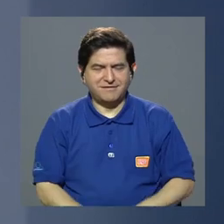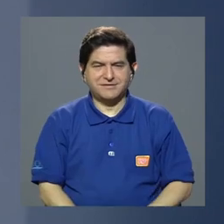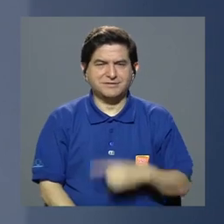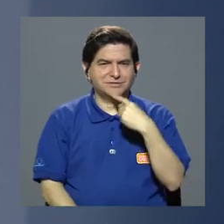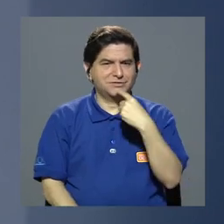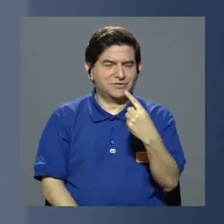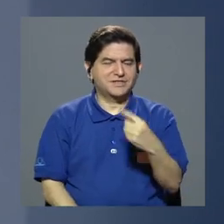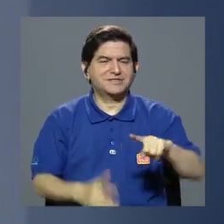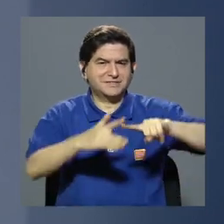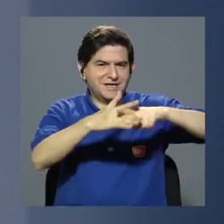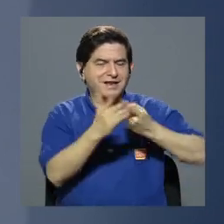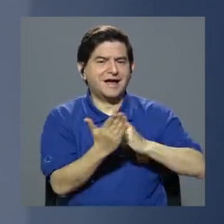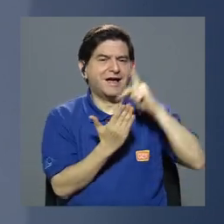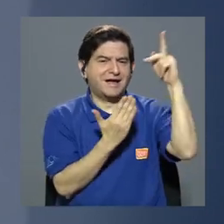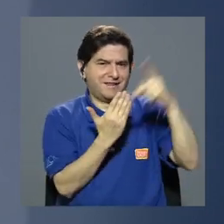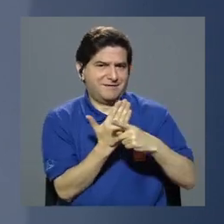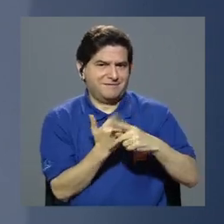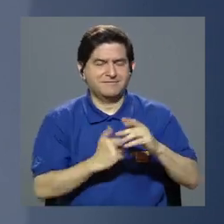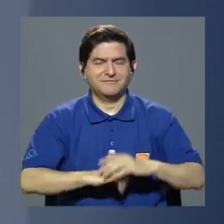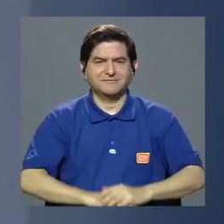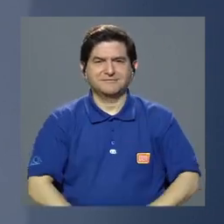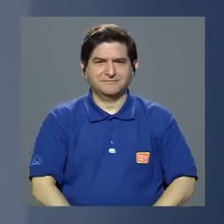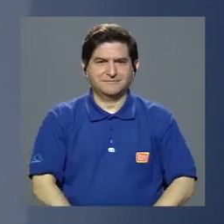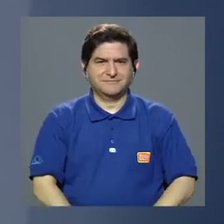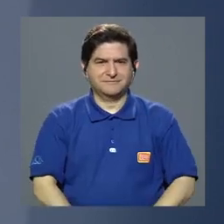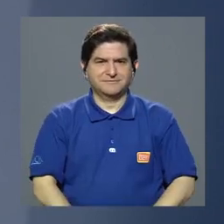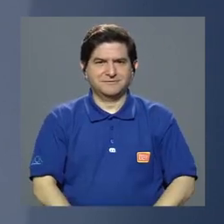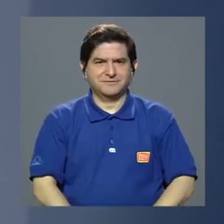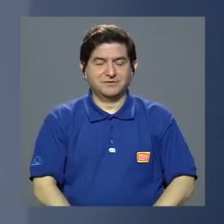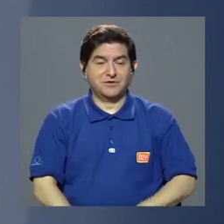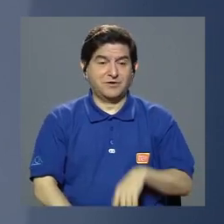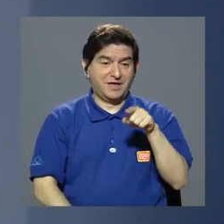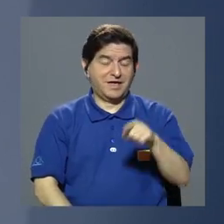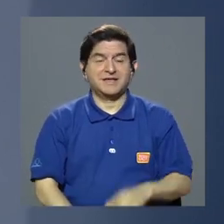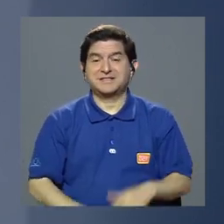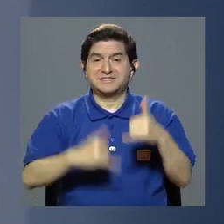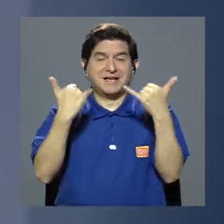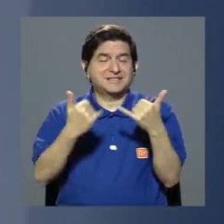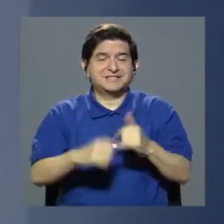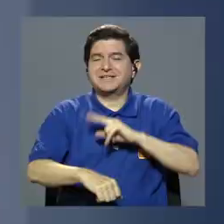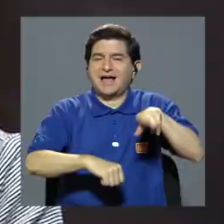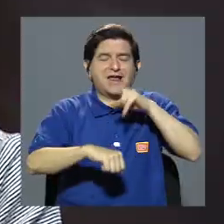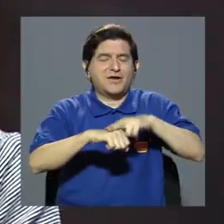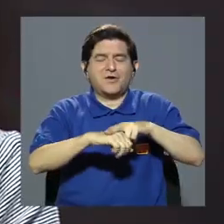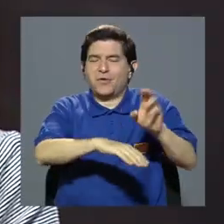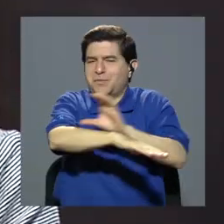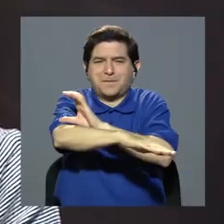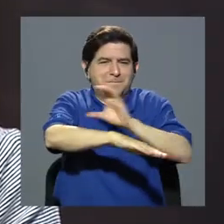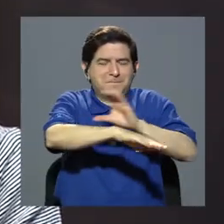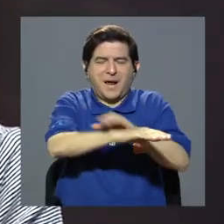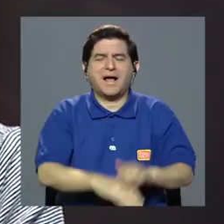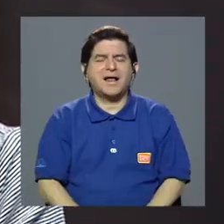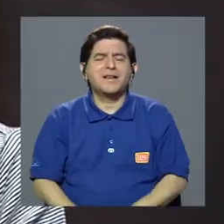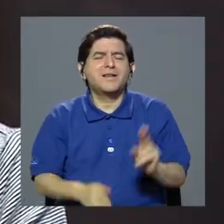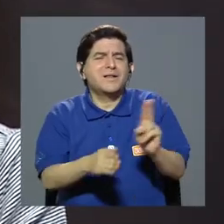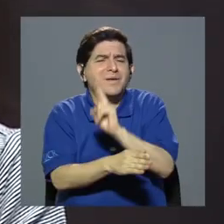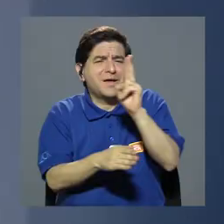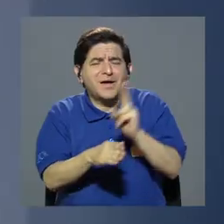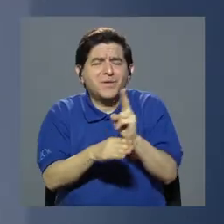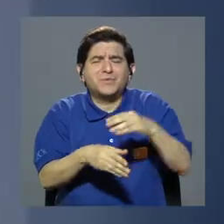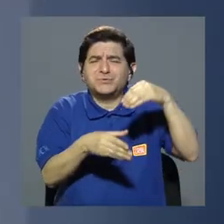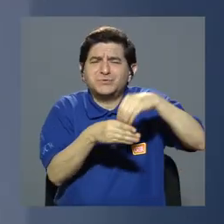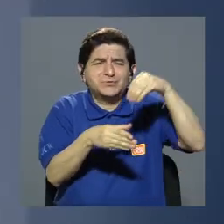como se decía al principio del programa nativa digital que está acostumbrada a consumir